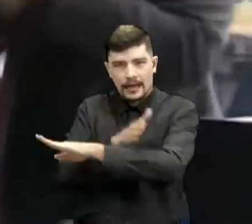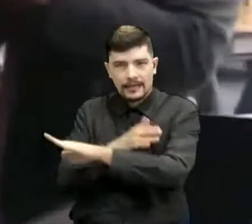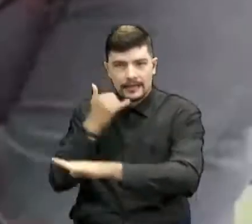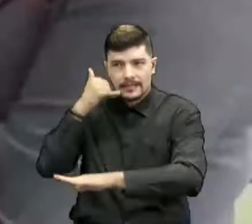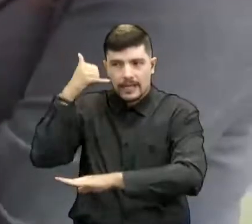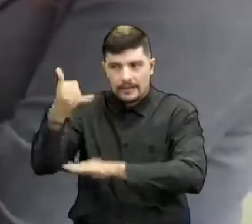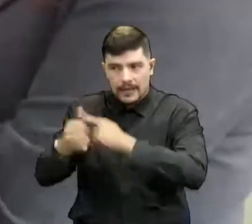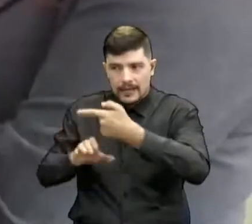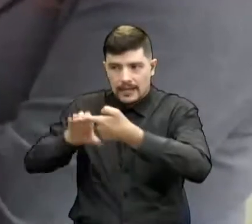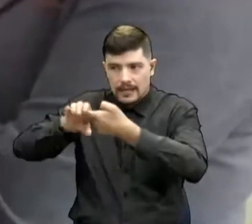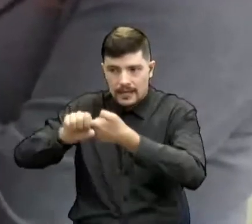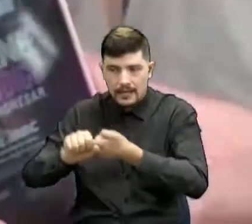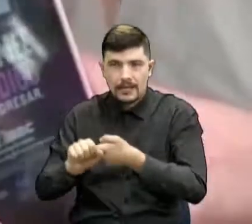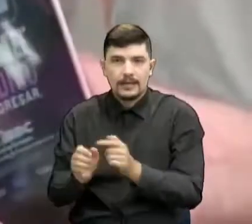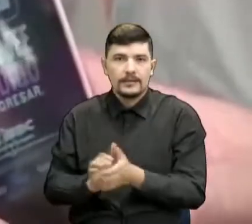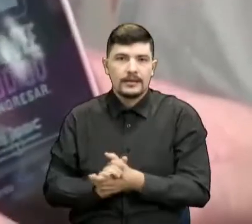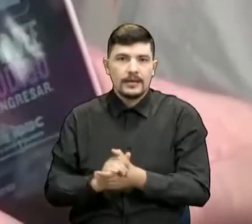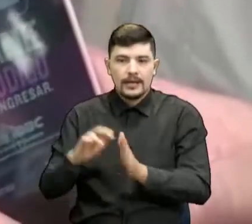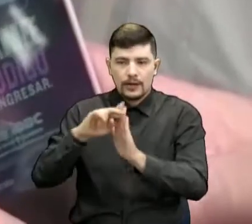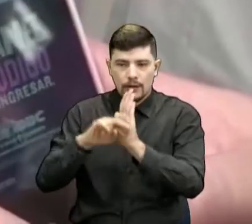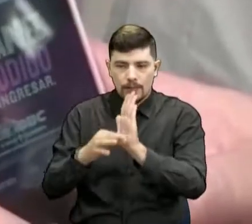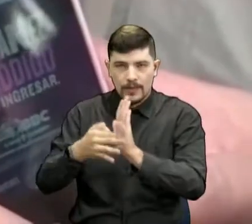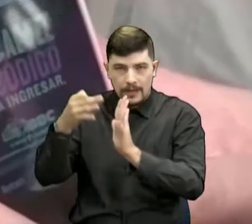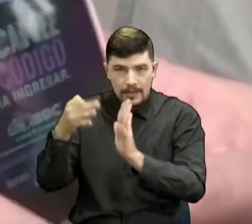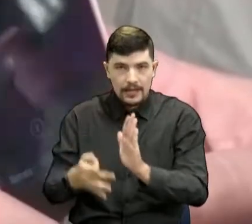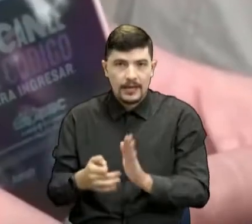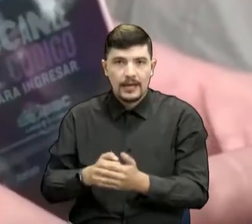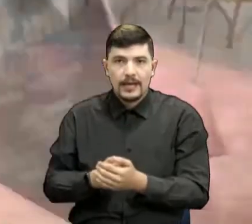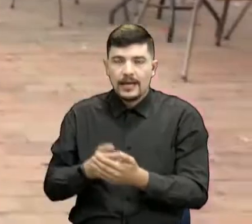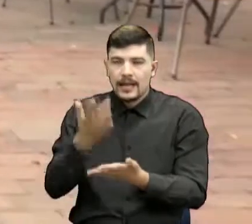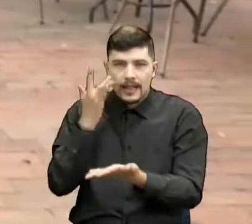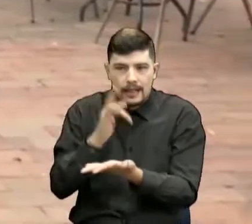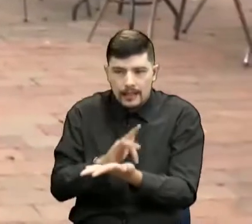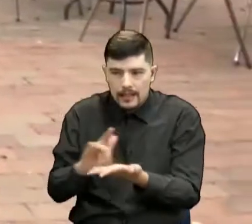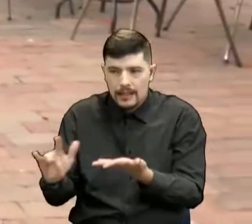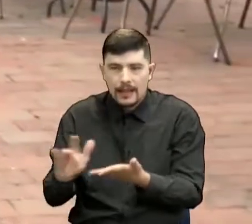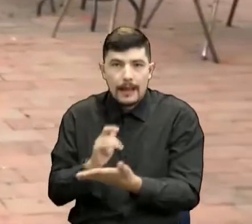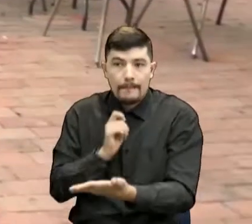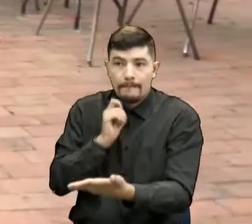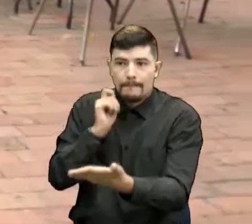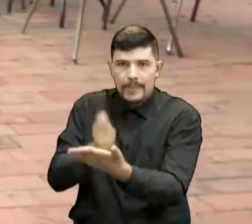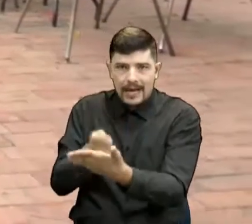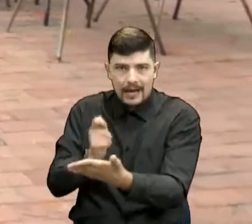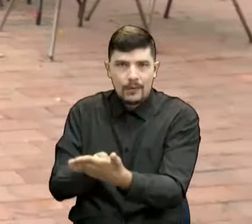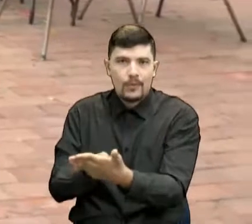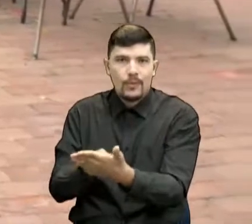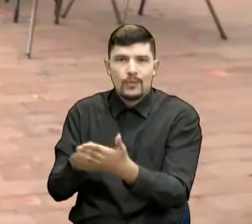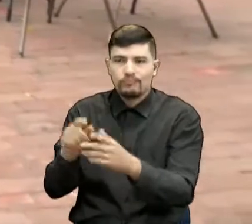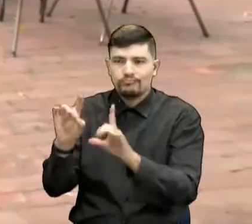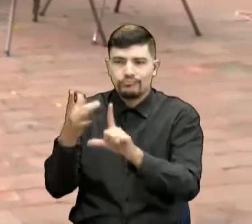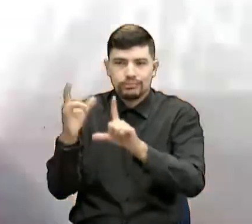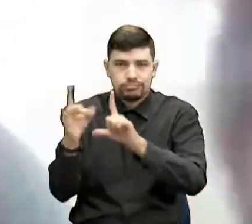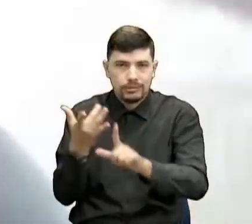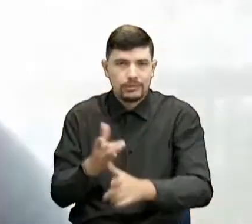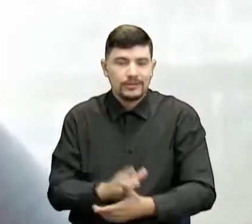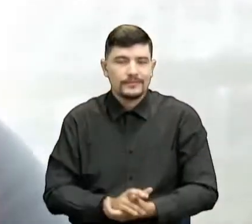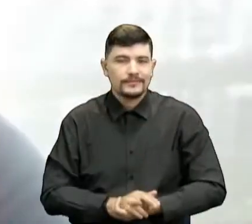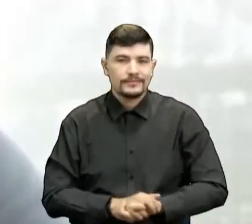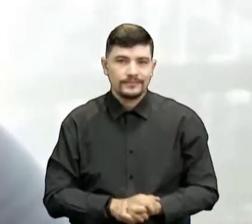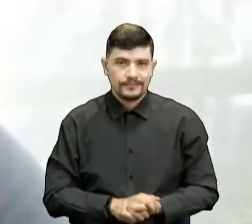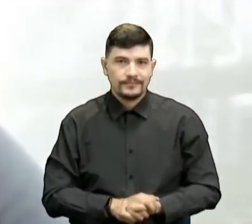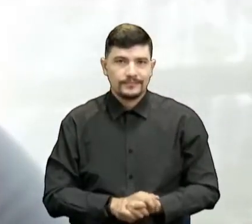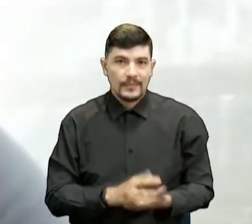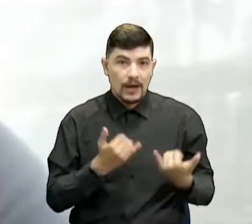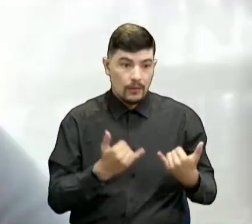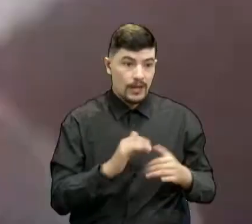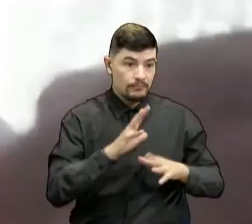de desinfección, tamizaje, menú digital y pagos electrónicos. Después de esto, la idea es enviar el protocolo para que